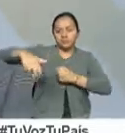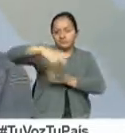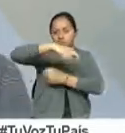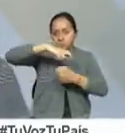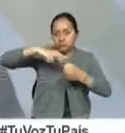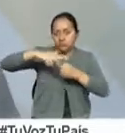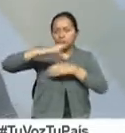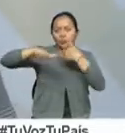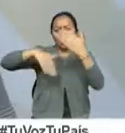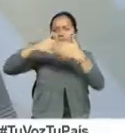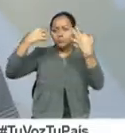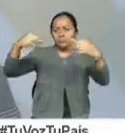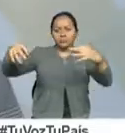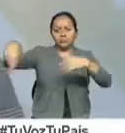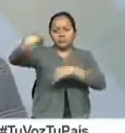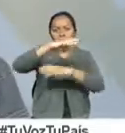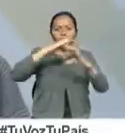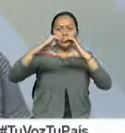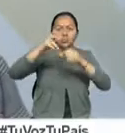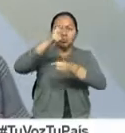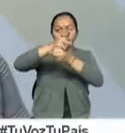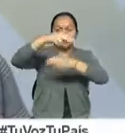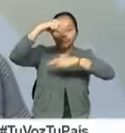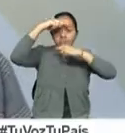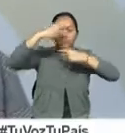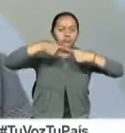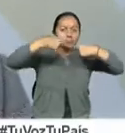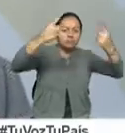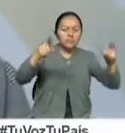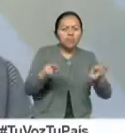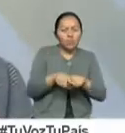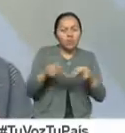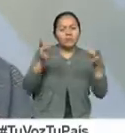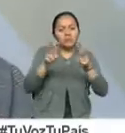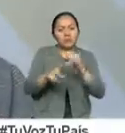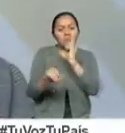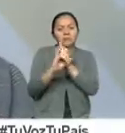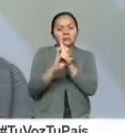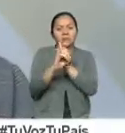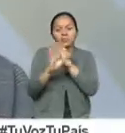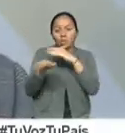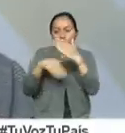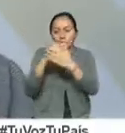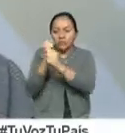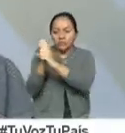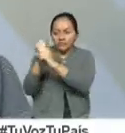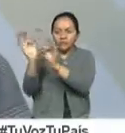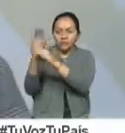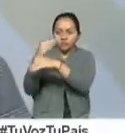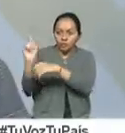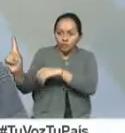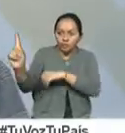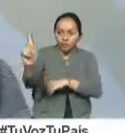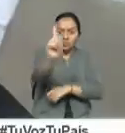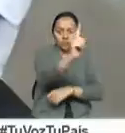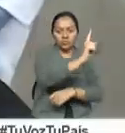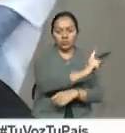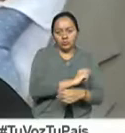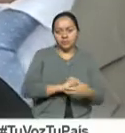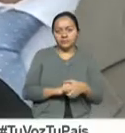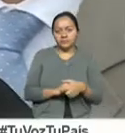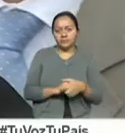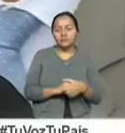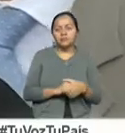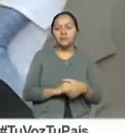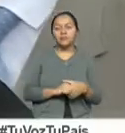somos corresponsables los medios de comunicación, el sector del transporte, las instituciones cumpliendo su labor que les corresponde de acuerdo a sus competencias. Y el